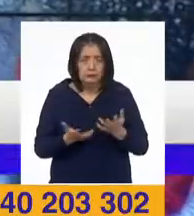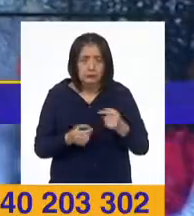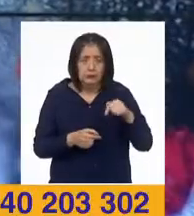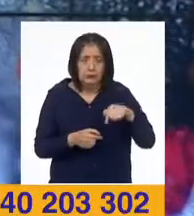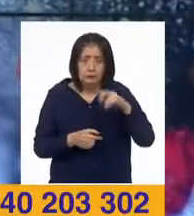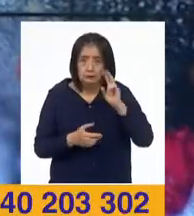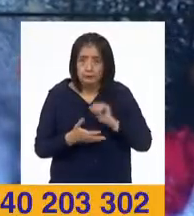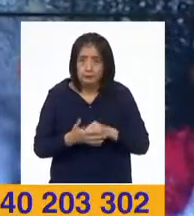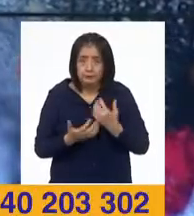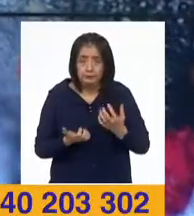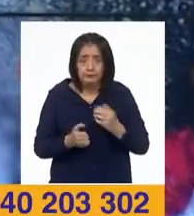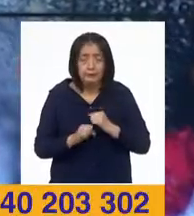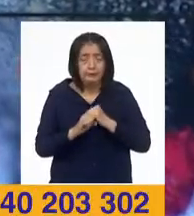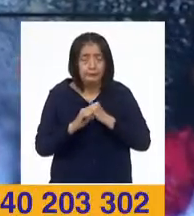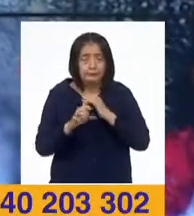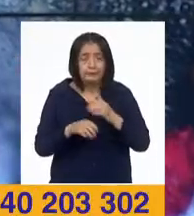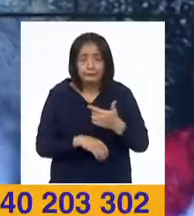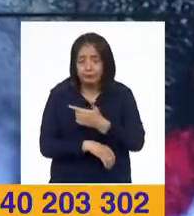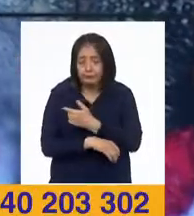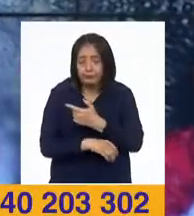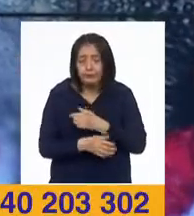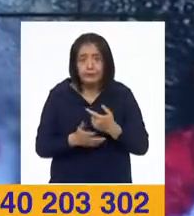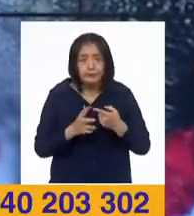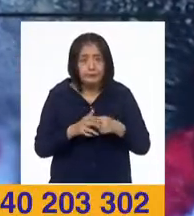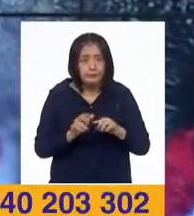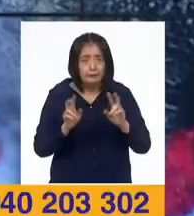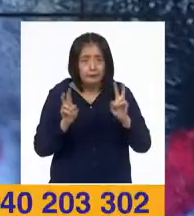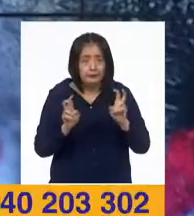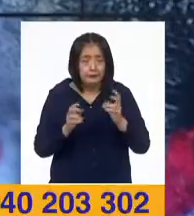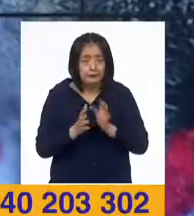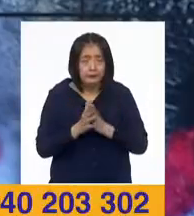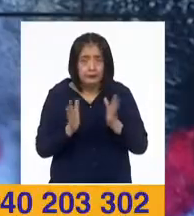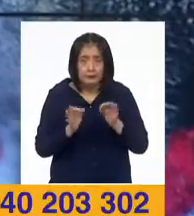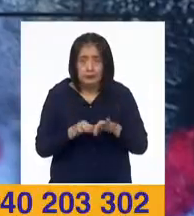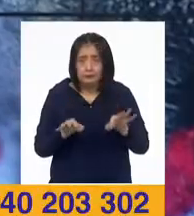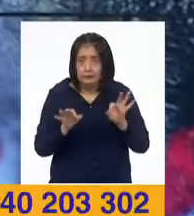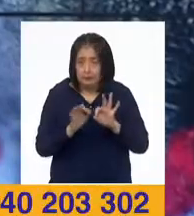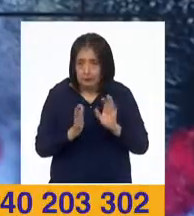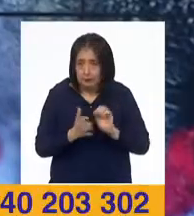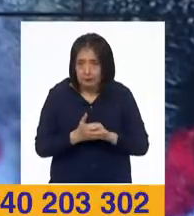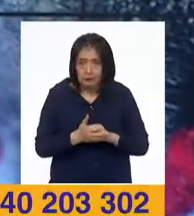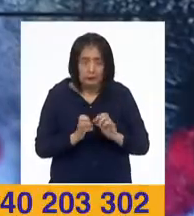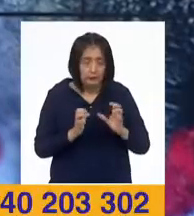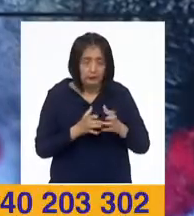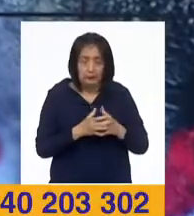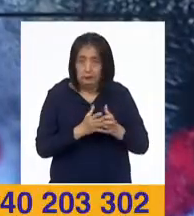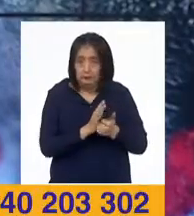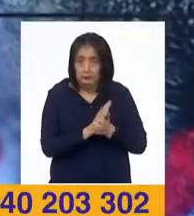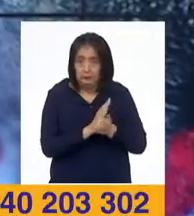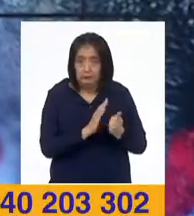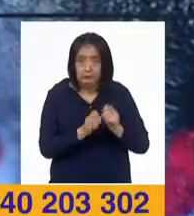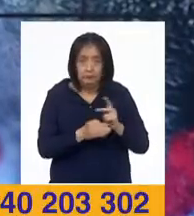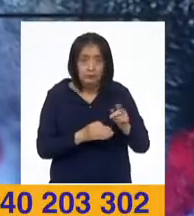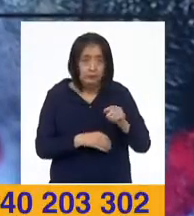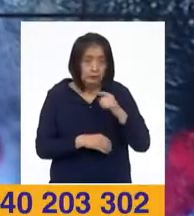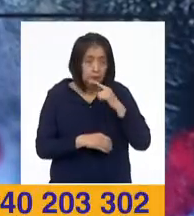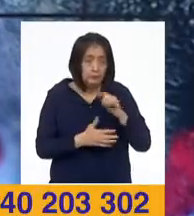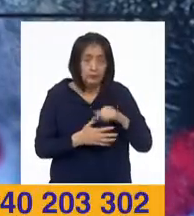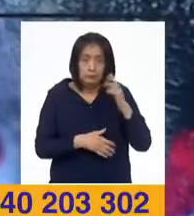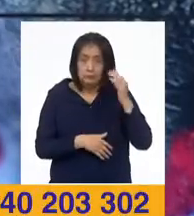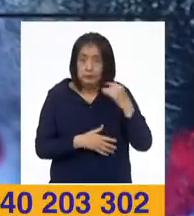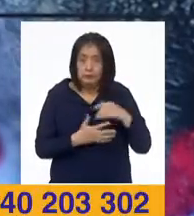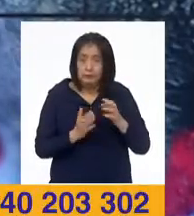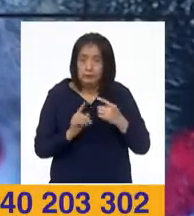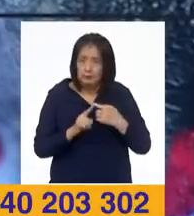en plena campaña de vacunación vamos a comenzar con un tema sumamente importante. Un equipo de expertos detectó que las mujeres